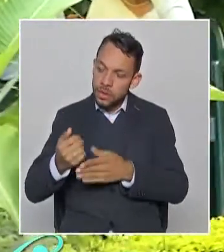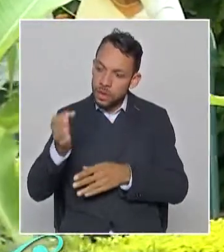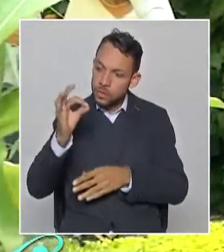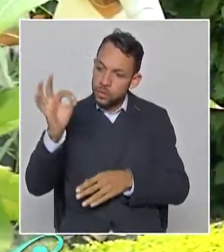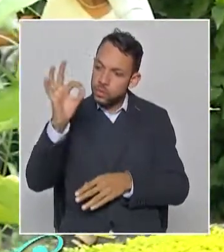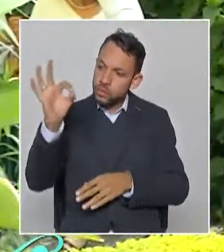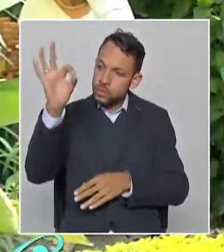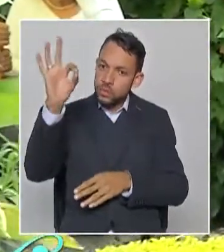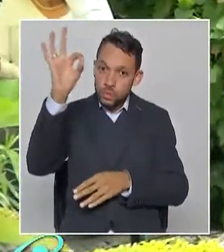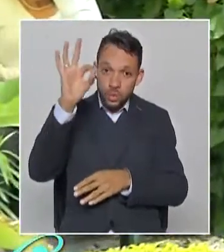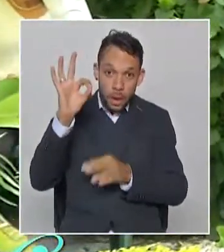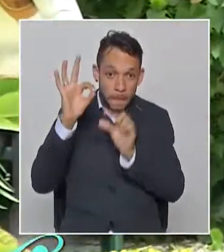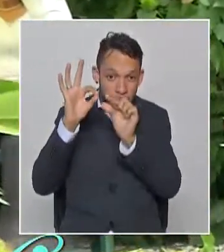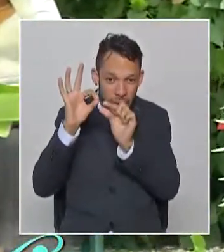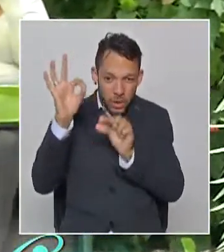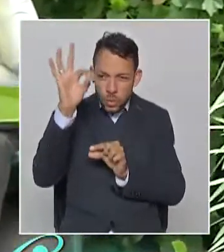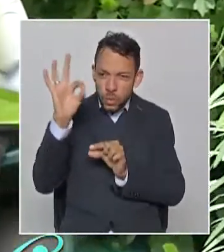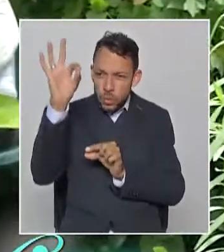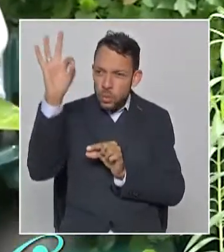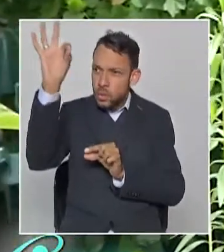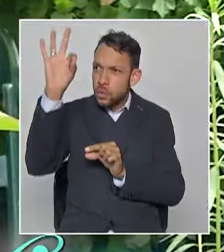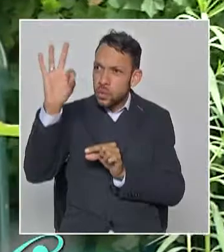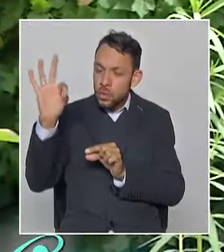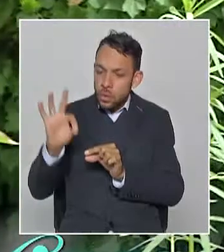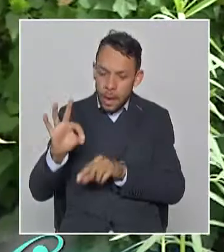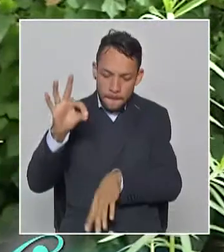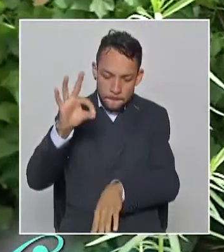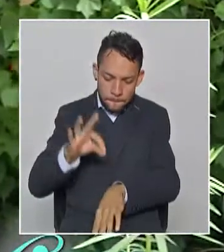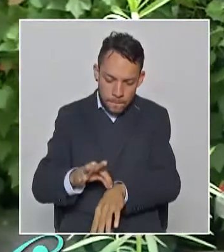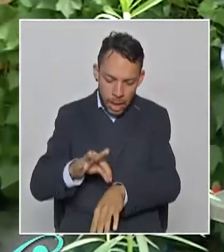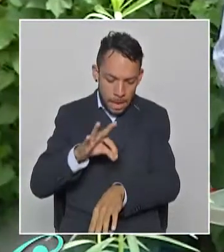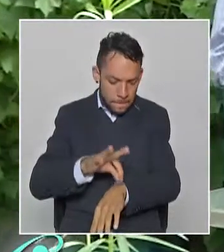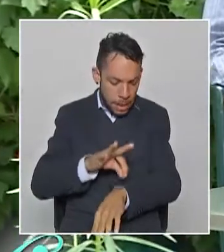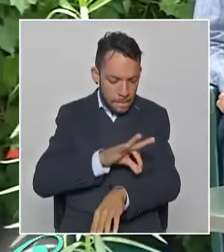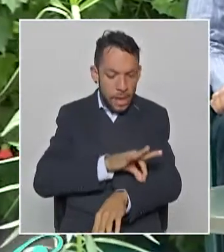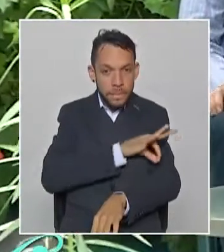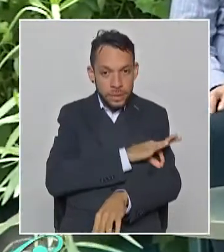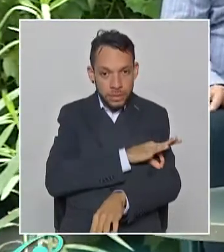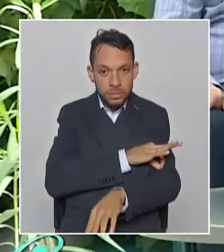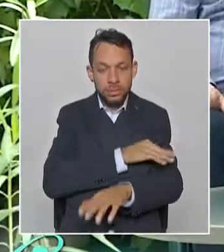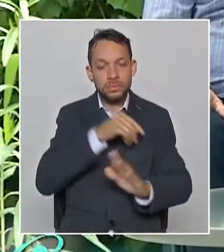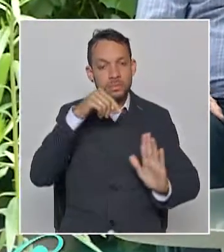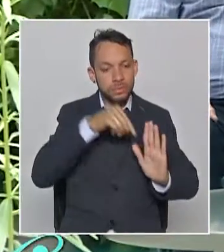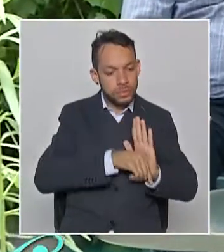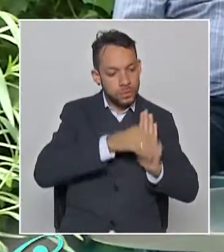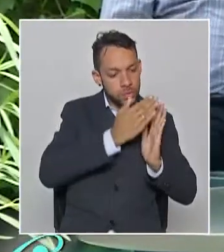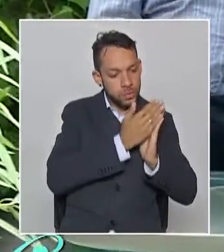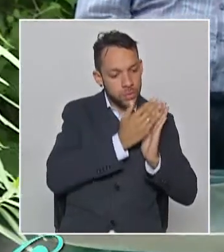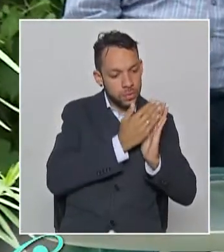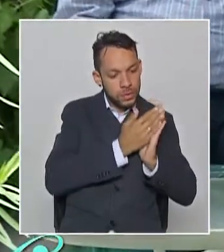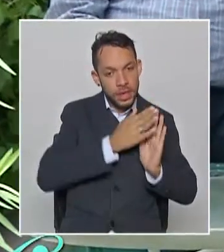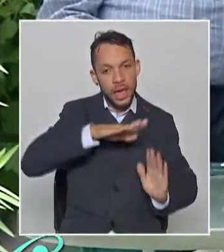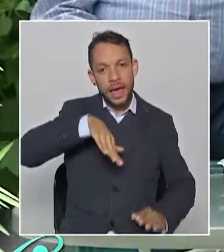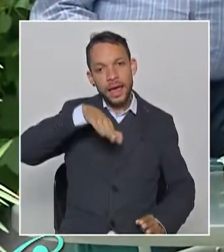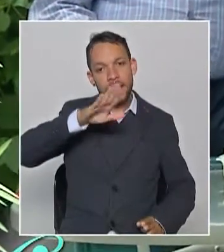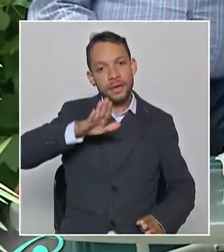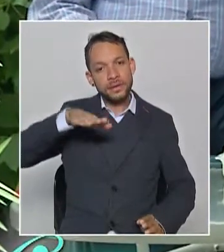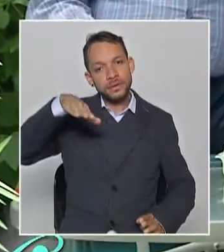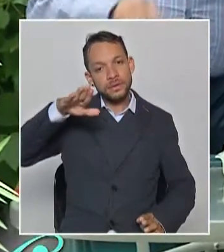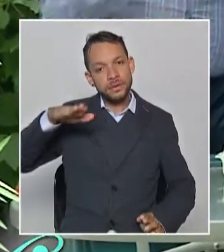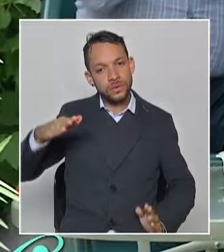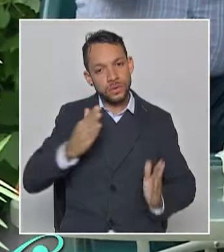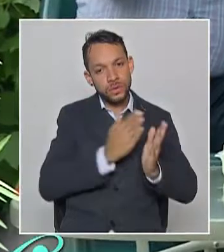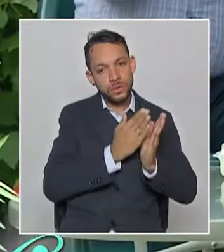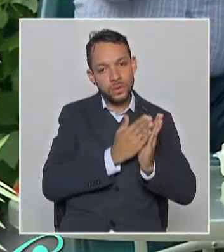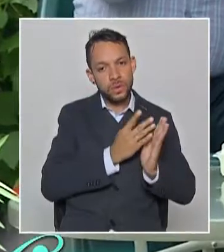la abeja, apiterapia, lo cual en Colombia hay estudios grandes como la Universidad de Antioquia, que viene